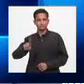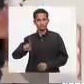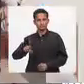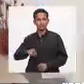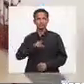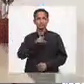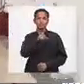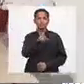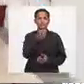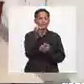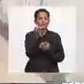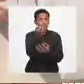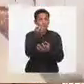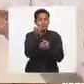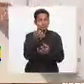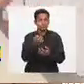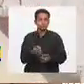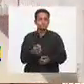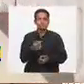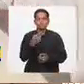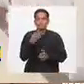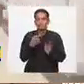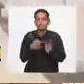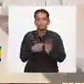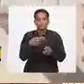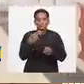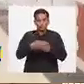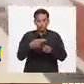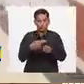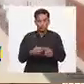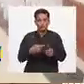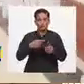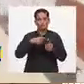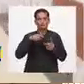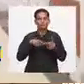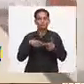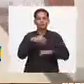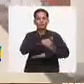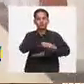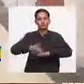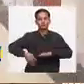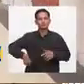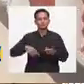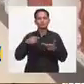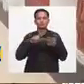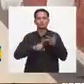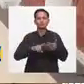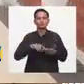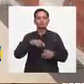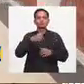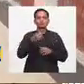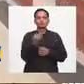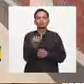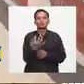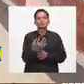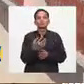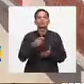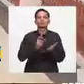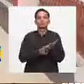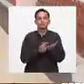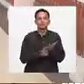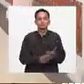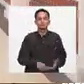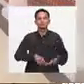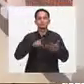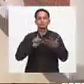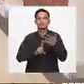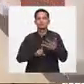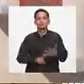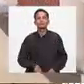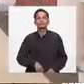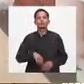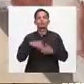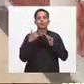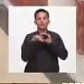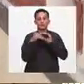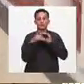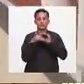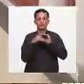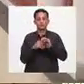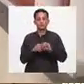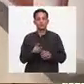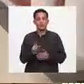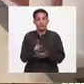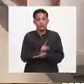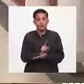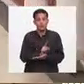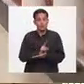usted deberá proporcionar la información como su nombre completo su dirección su número de cédula y su correo electrónico pues una semana